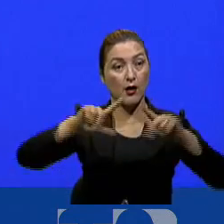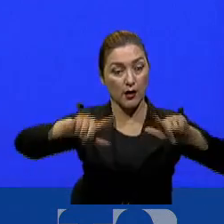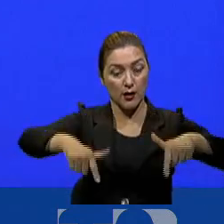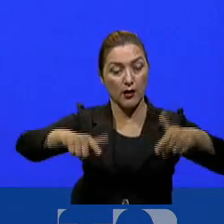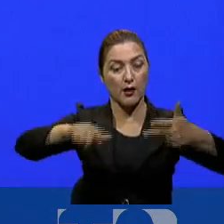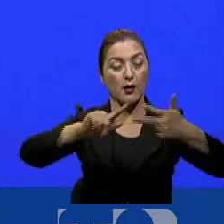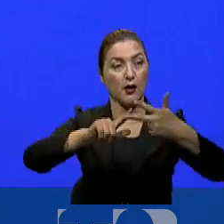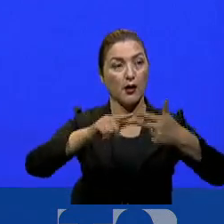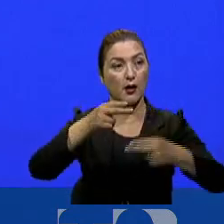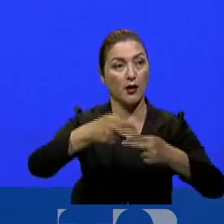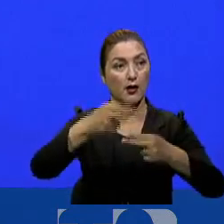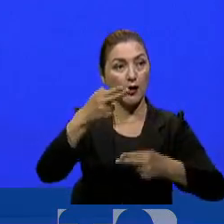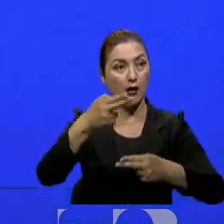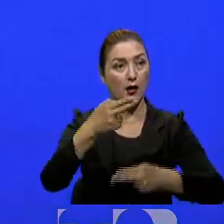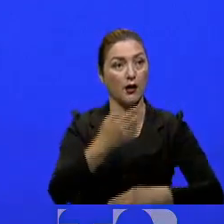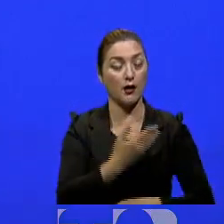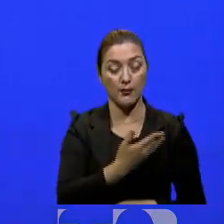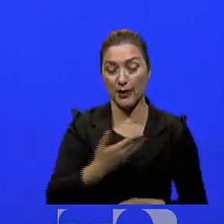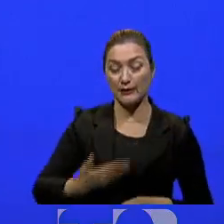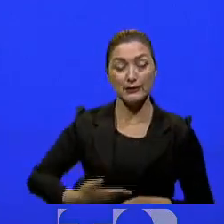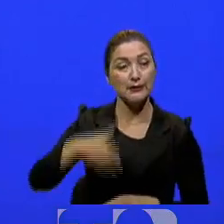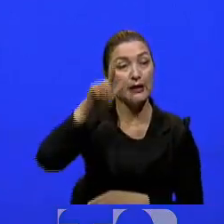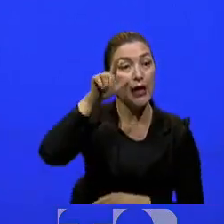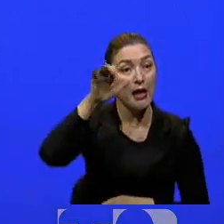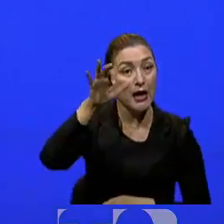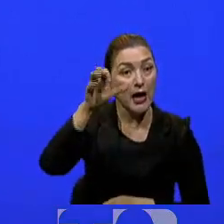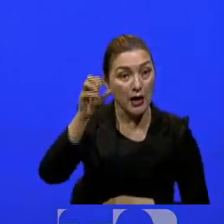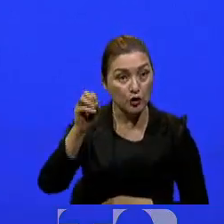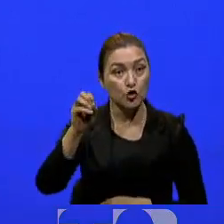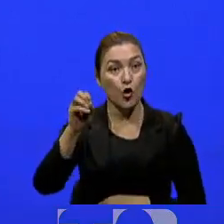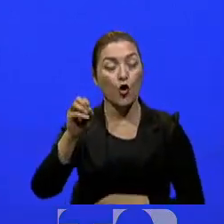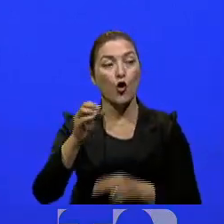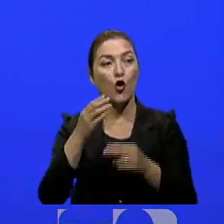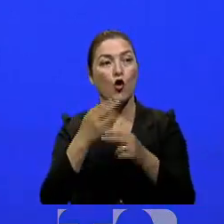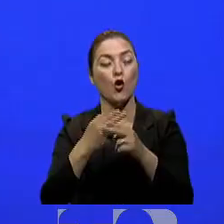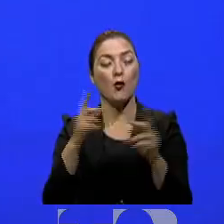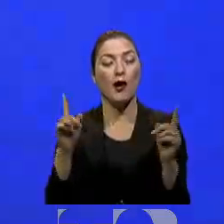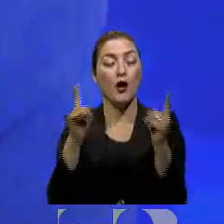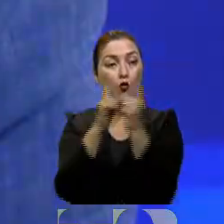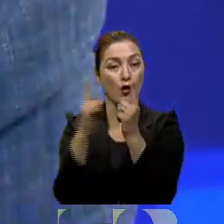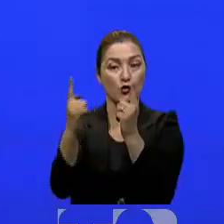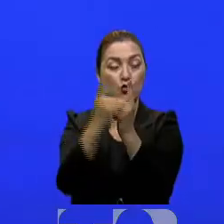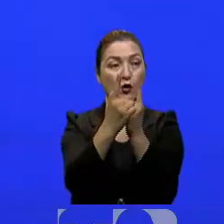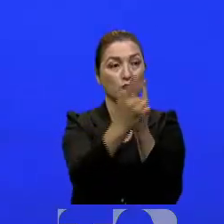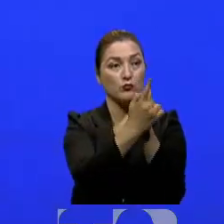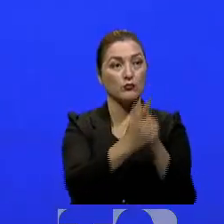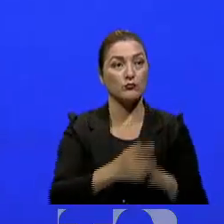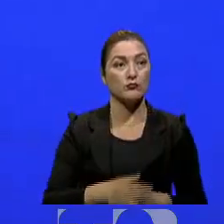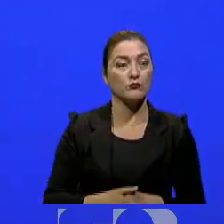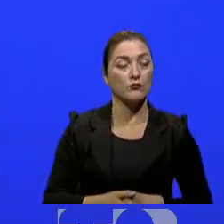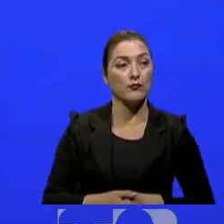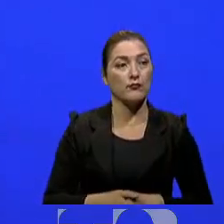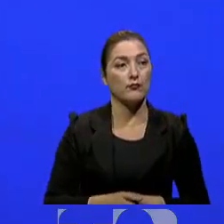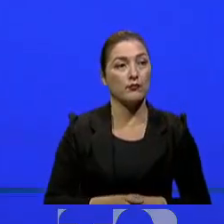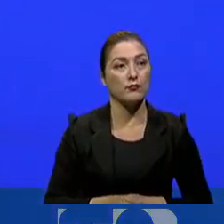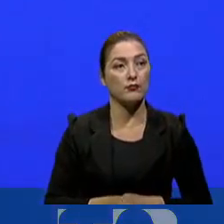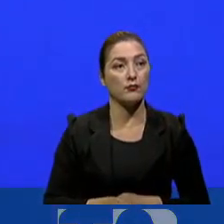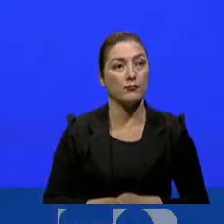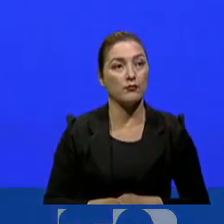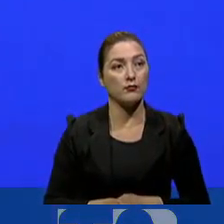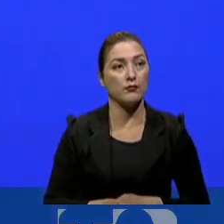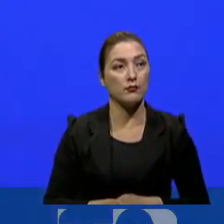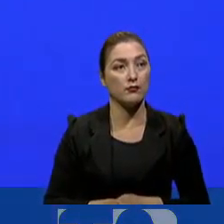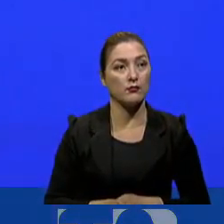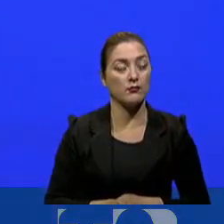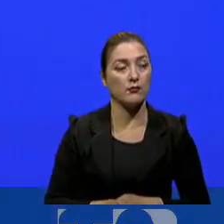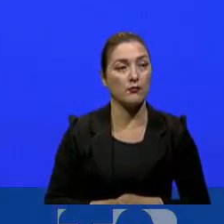del presidente Lazo. Por eso es que Encuentro confluye mismos actores. Las relaciones tienen que ser como